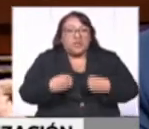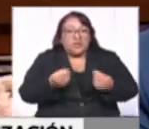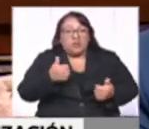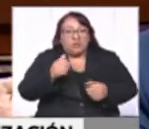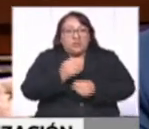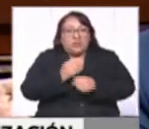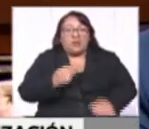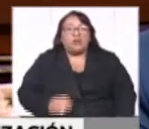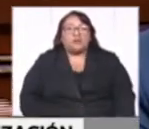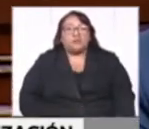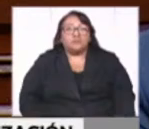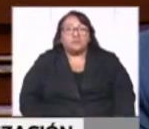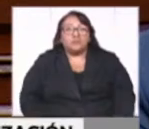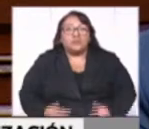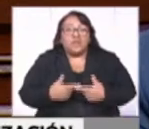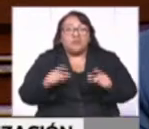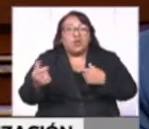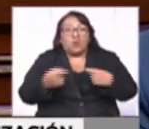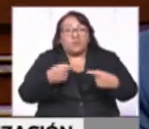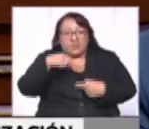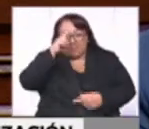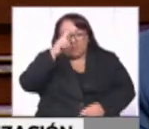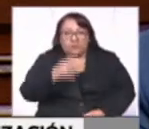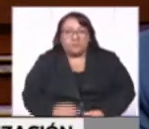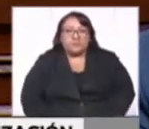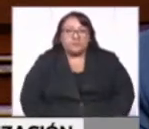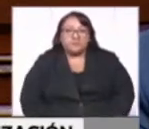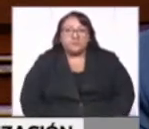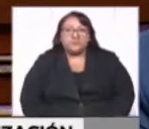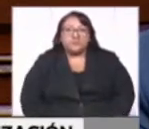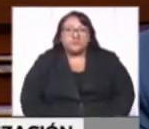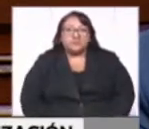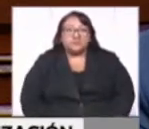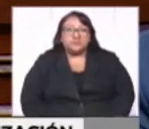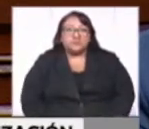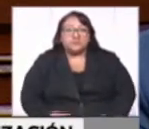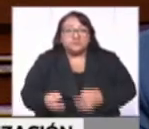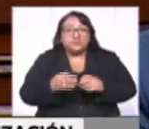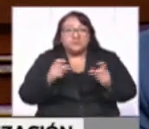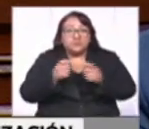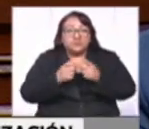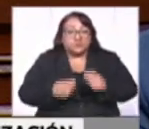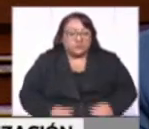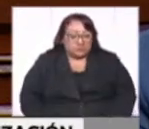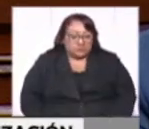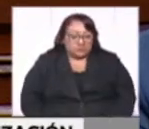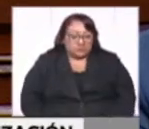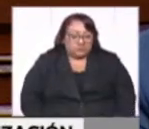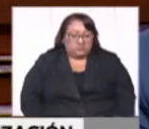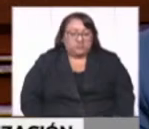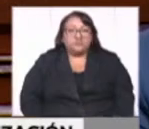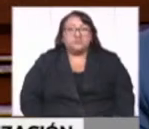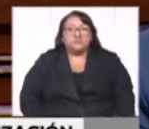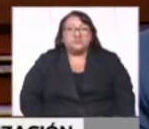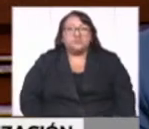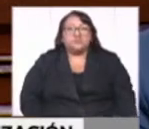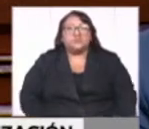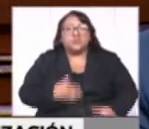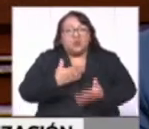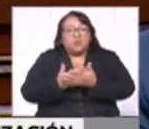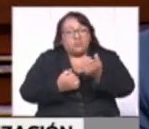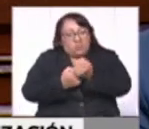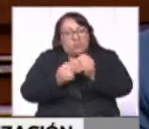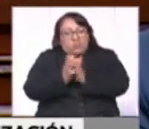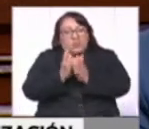buen funcionamiento del mercado y la libre competencia en el Perú. Así que, por lo expuesto, yo invito a mis colegas a respaldar la presente propuesta.